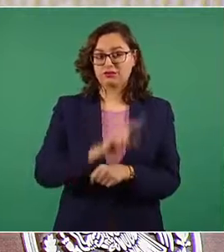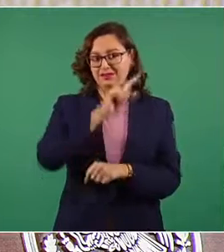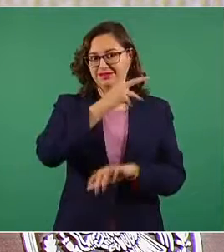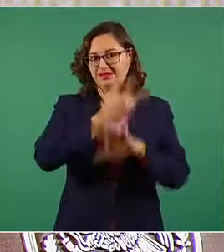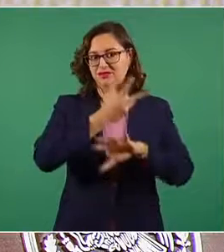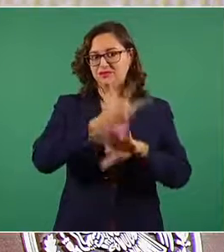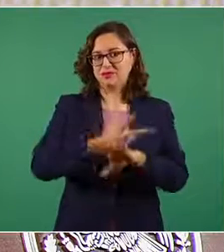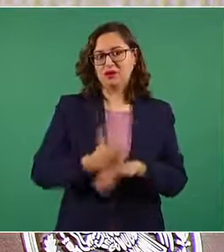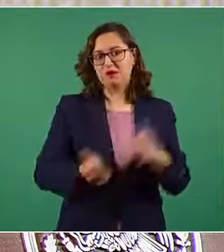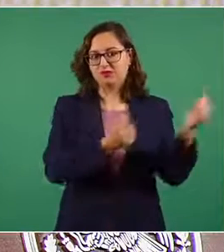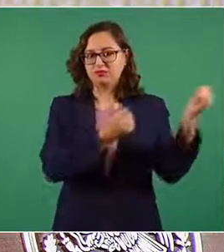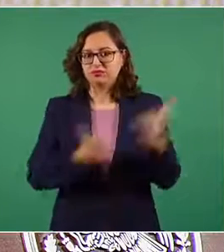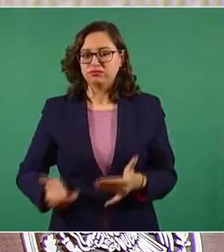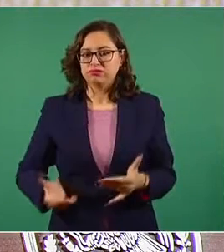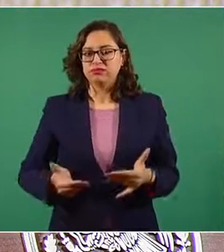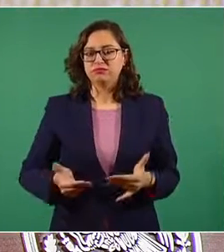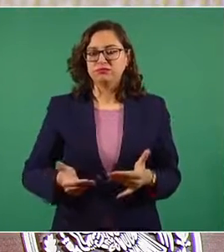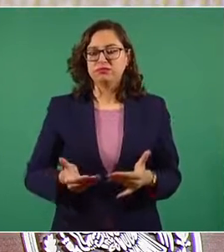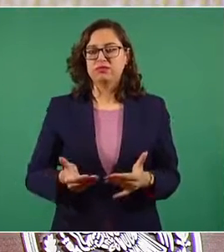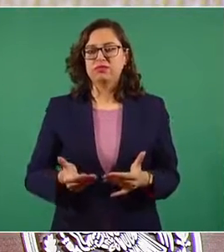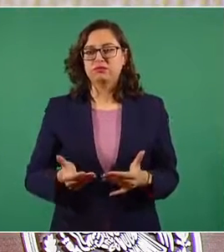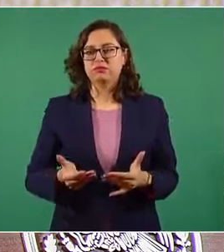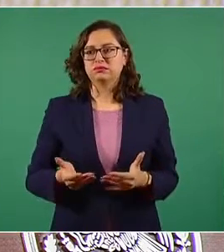delitos en un porcentaje